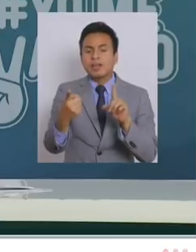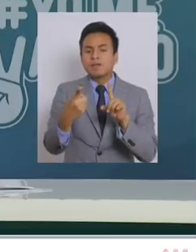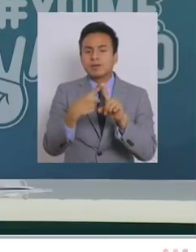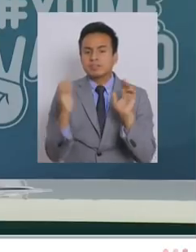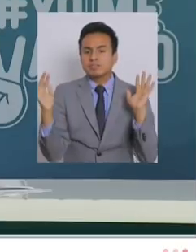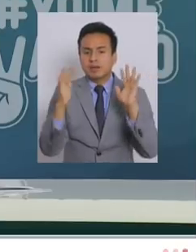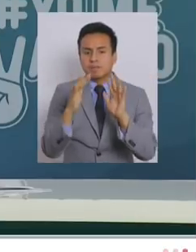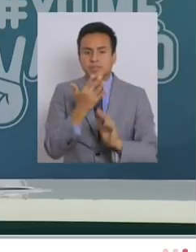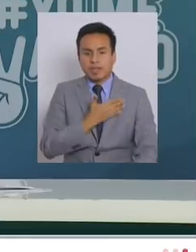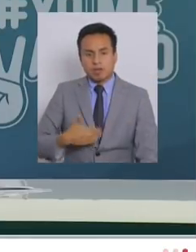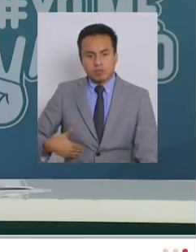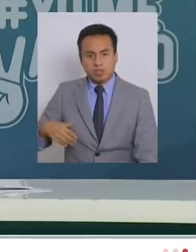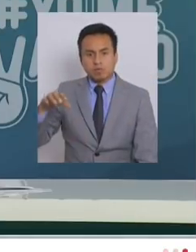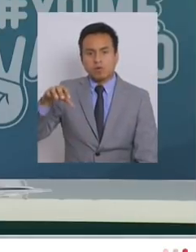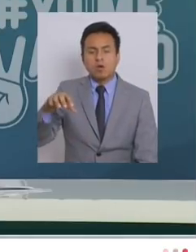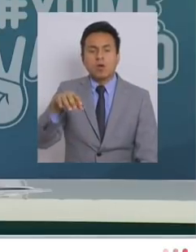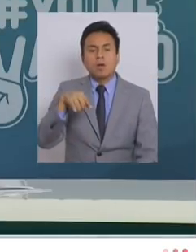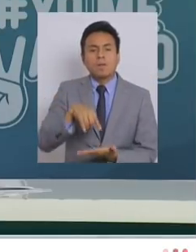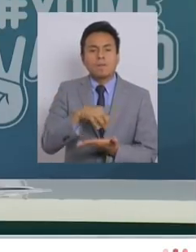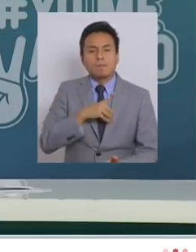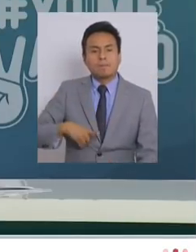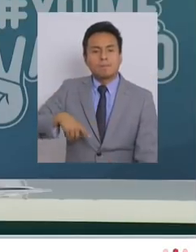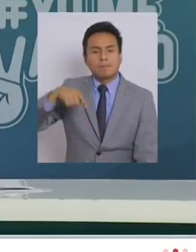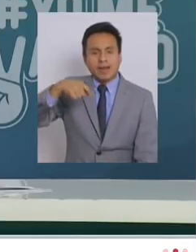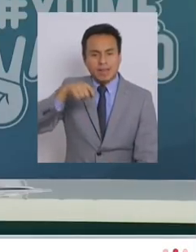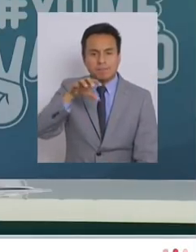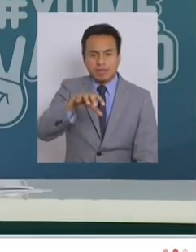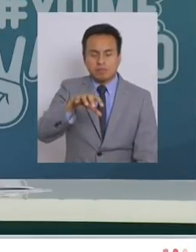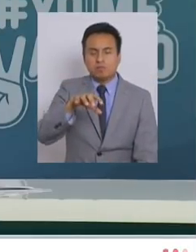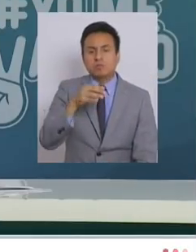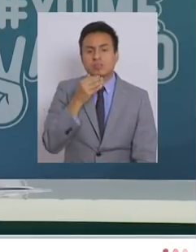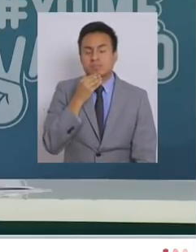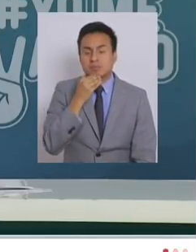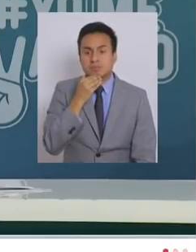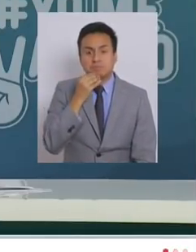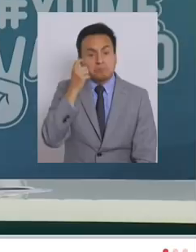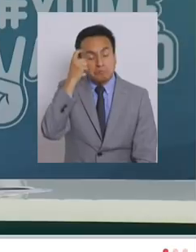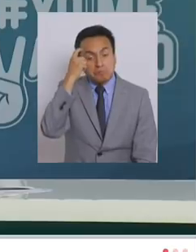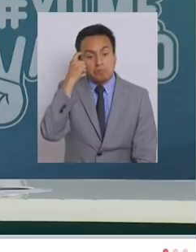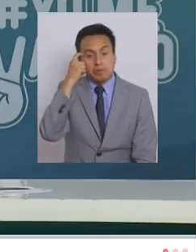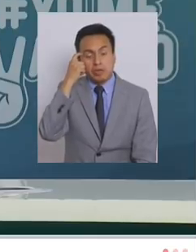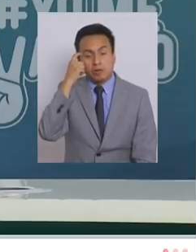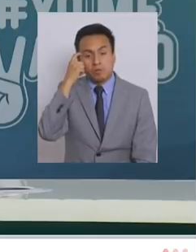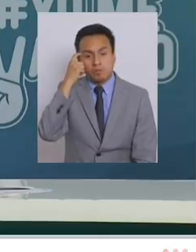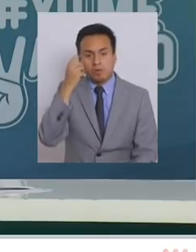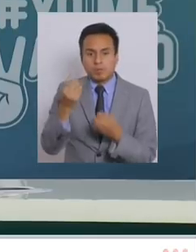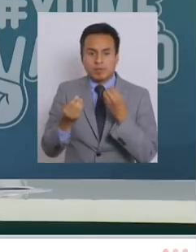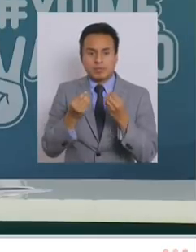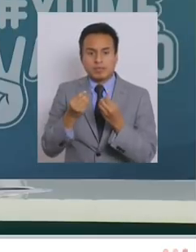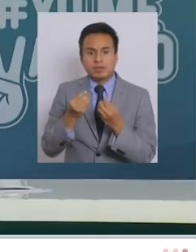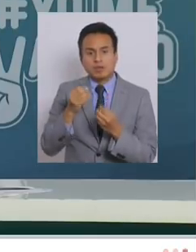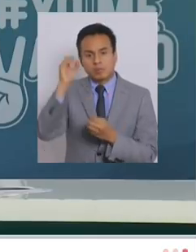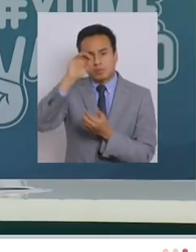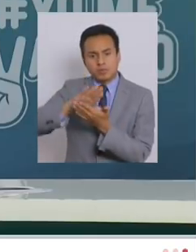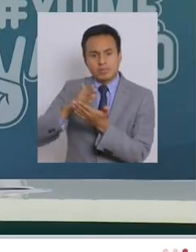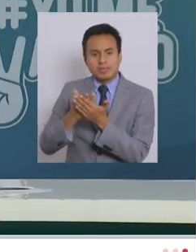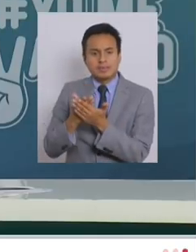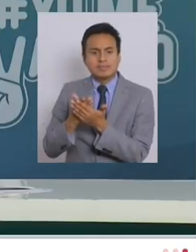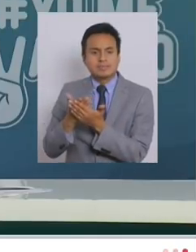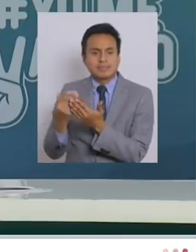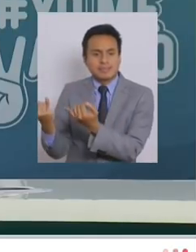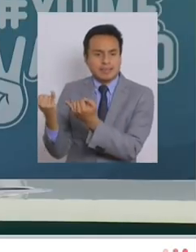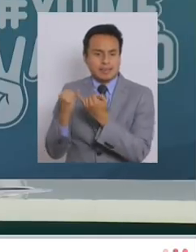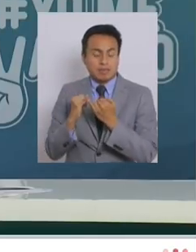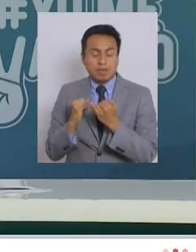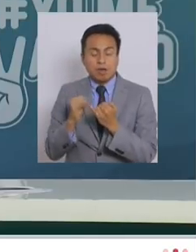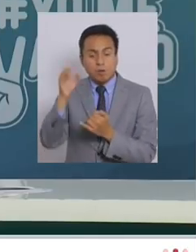el ejecutivo los parlamentarios el parlamento y yo creo que también obviamente la opinión sanitaria la